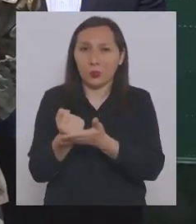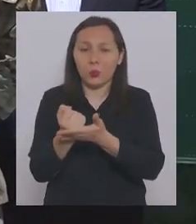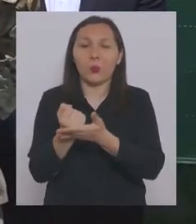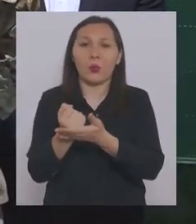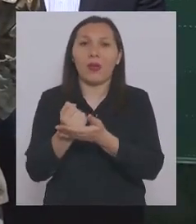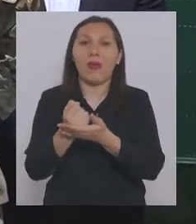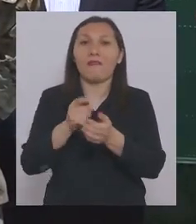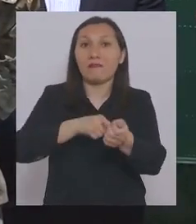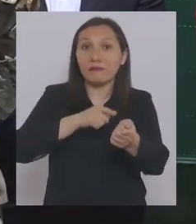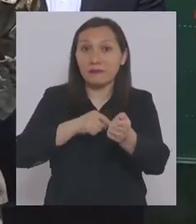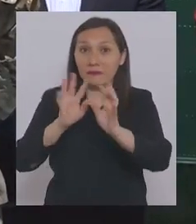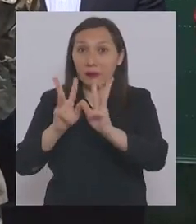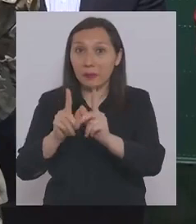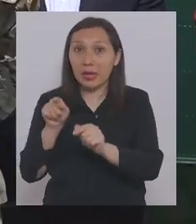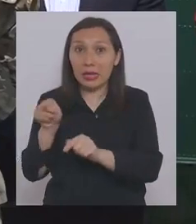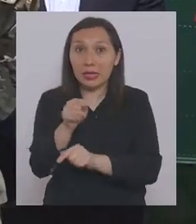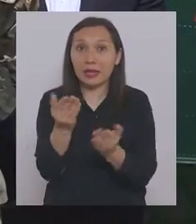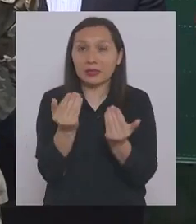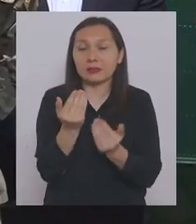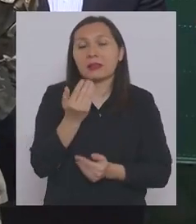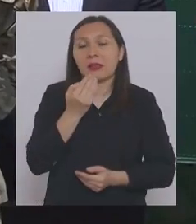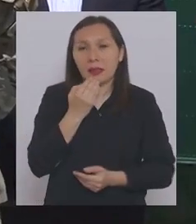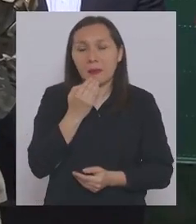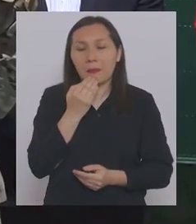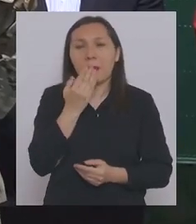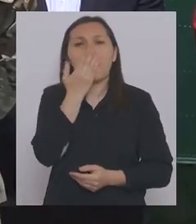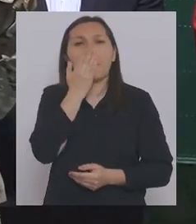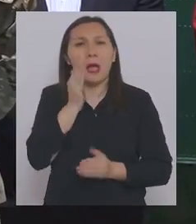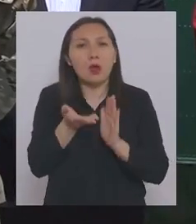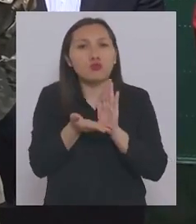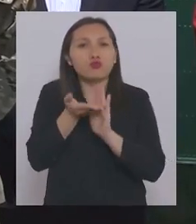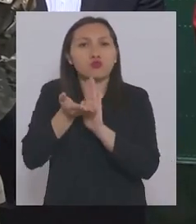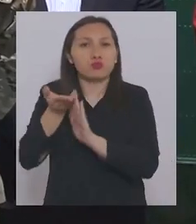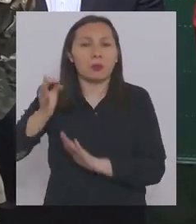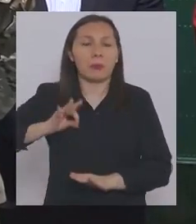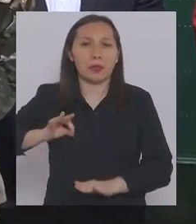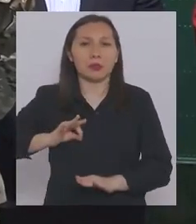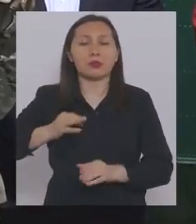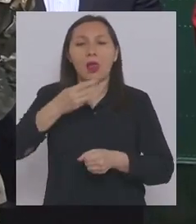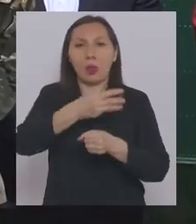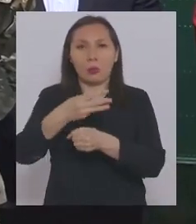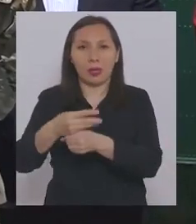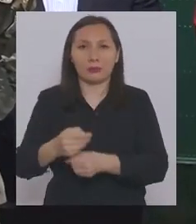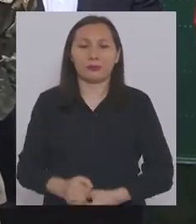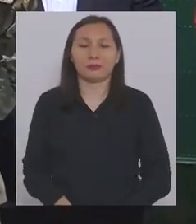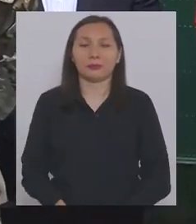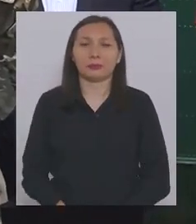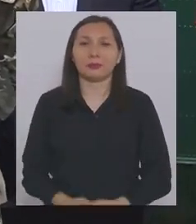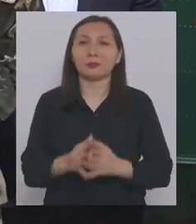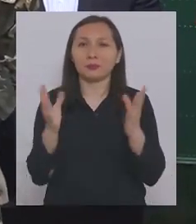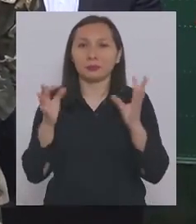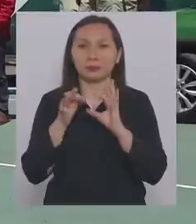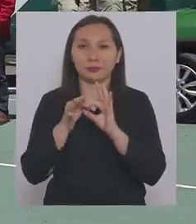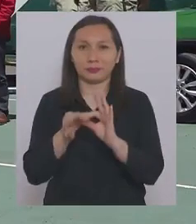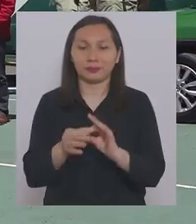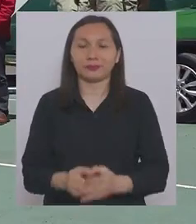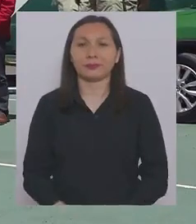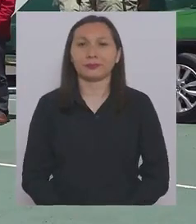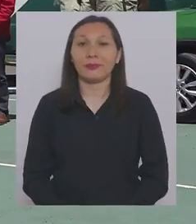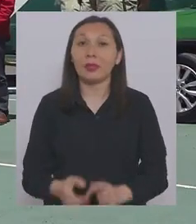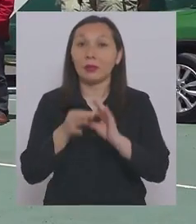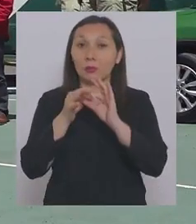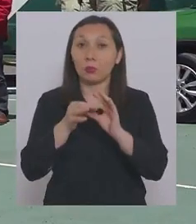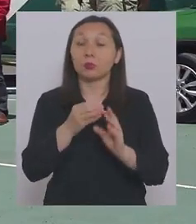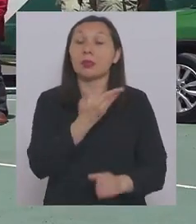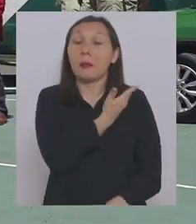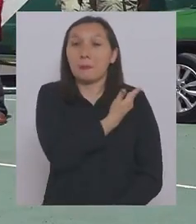familias que lo necesitan y también a mejorar las pensiones de nuestros adultos mayores. Muchas gracias. Muchas gracias, presidente. De